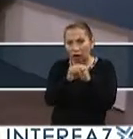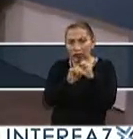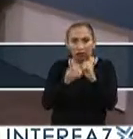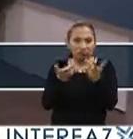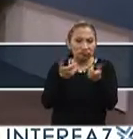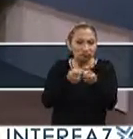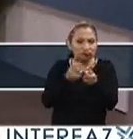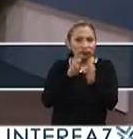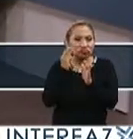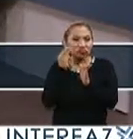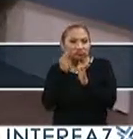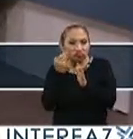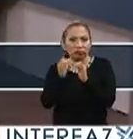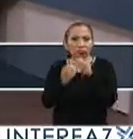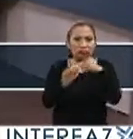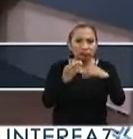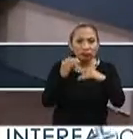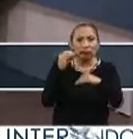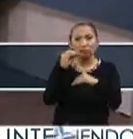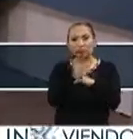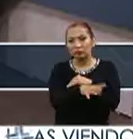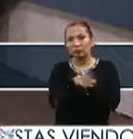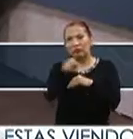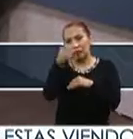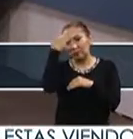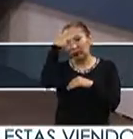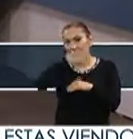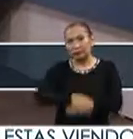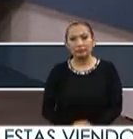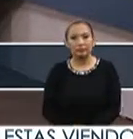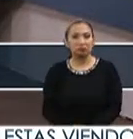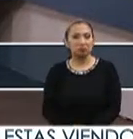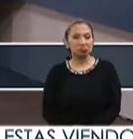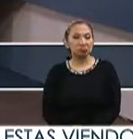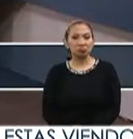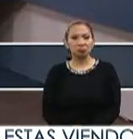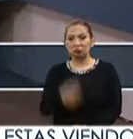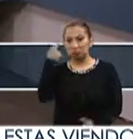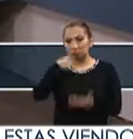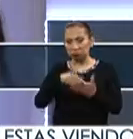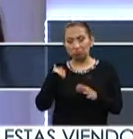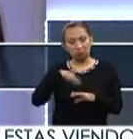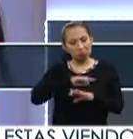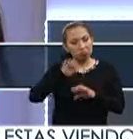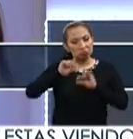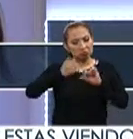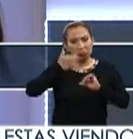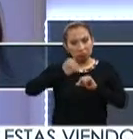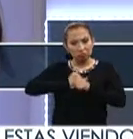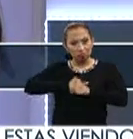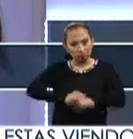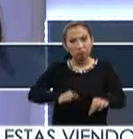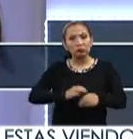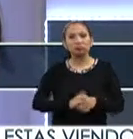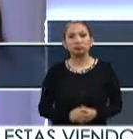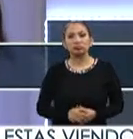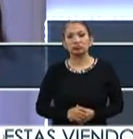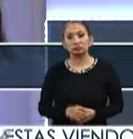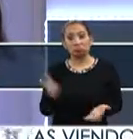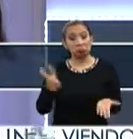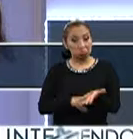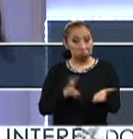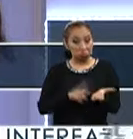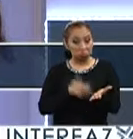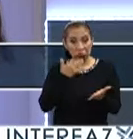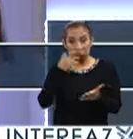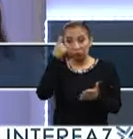redes, a través de correo electrónico y bueno, a través de esta experiencia. Creo que nos vamos a obtener bastante información